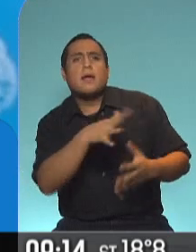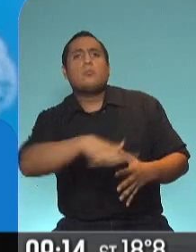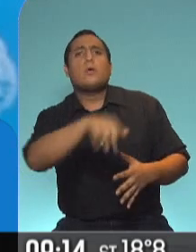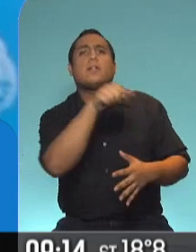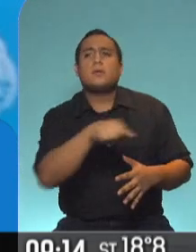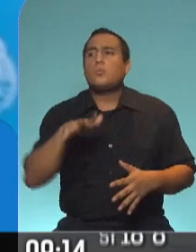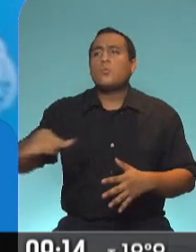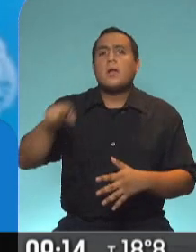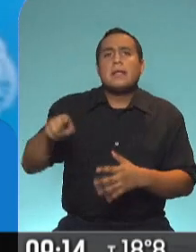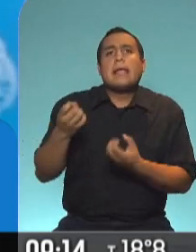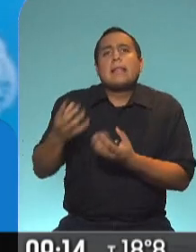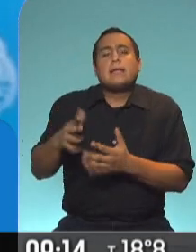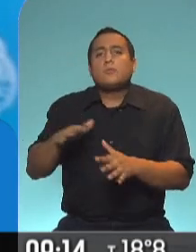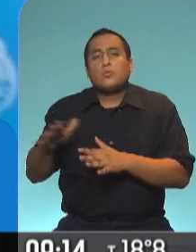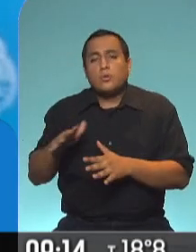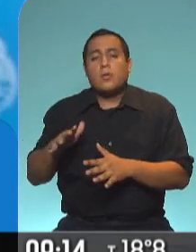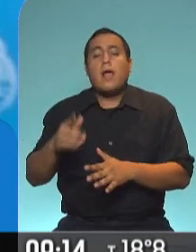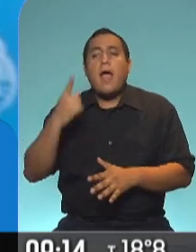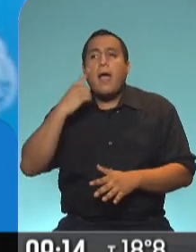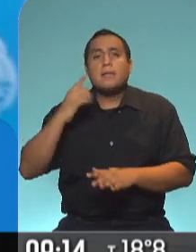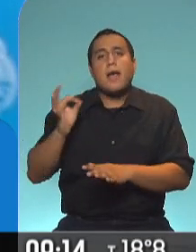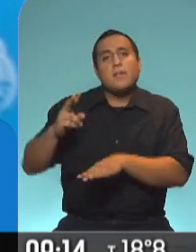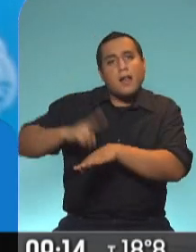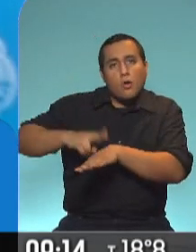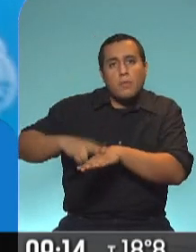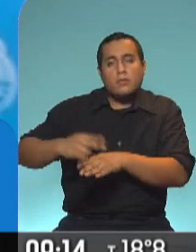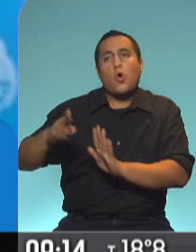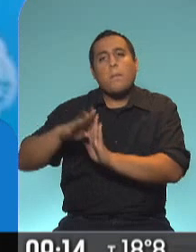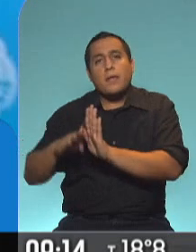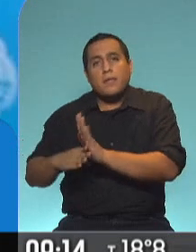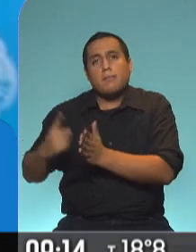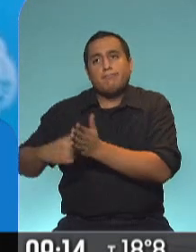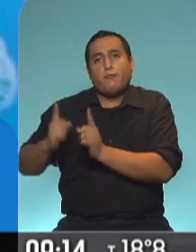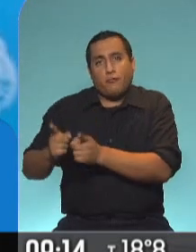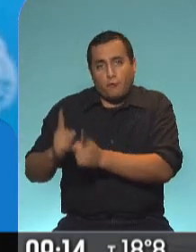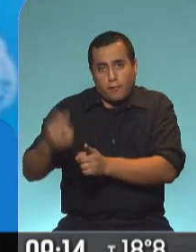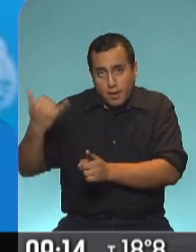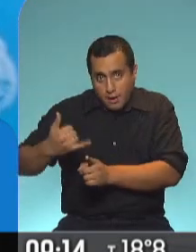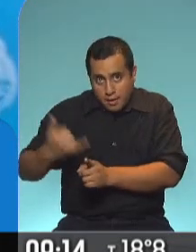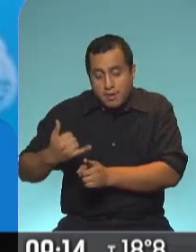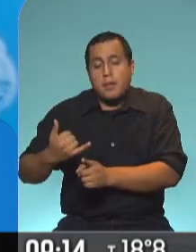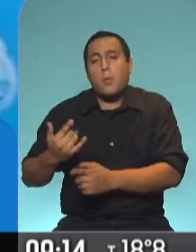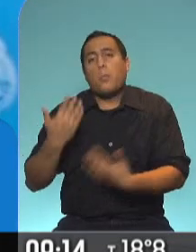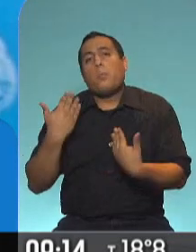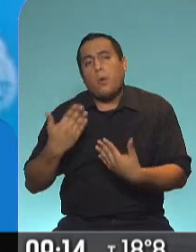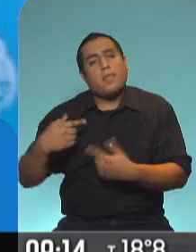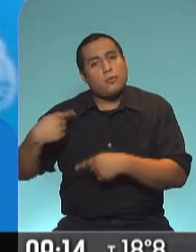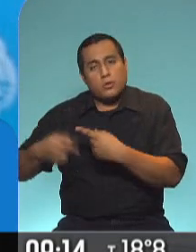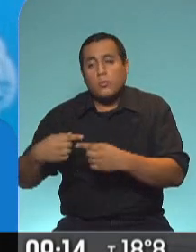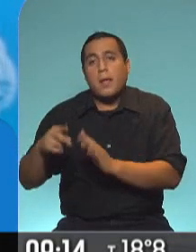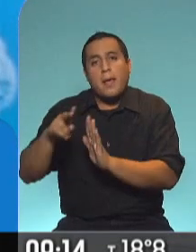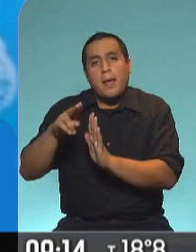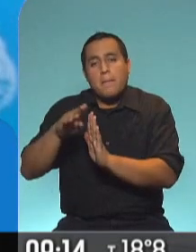donde vive como para saber las recomendaciones y las medidas vigentes y poder poder seguir esas